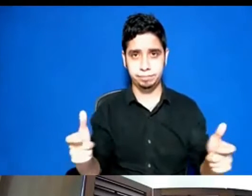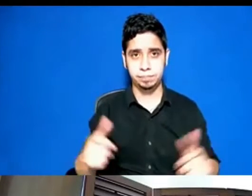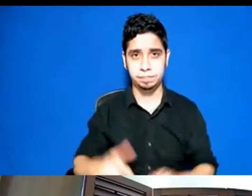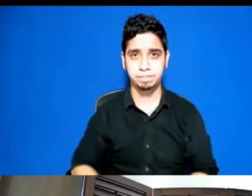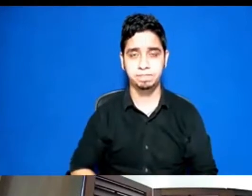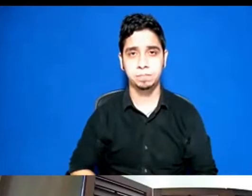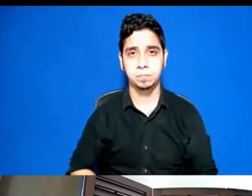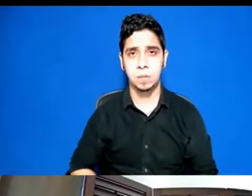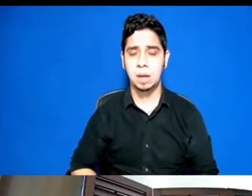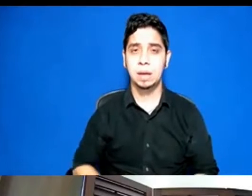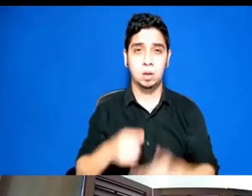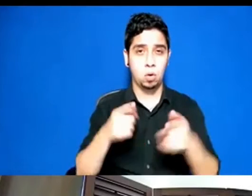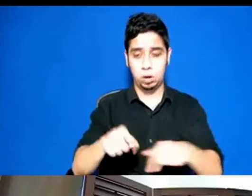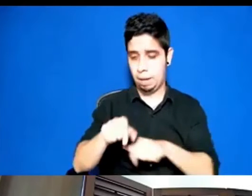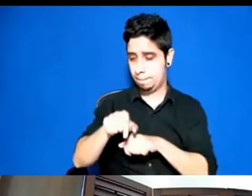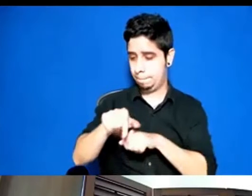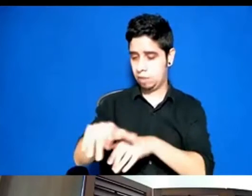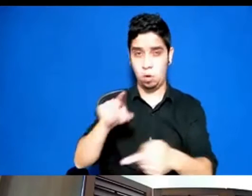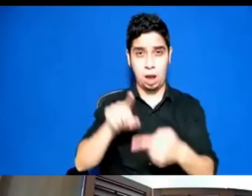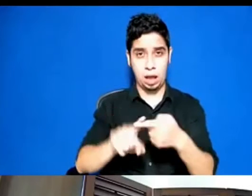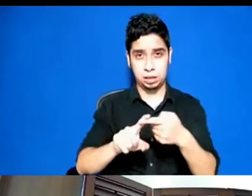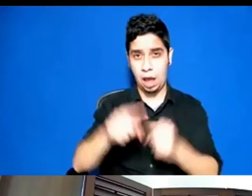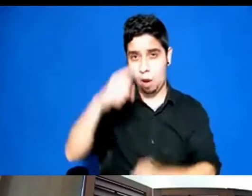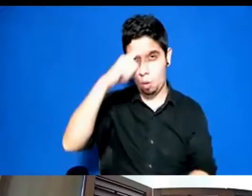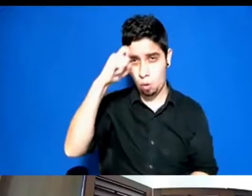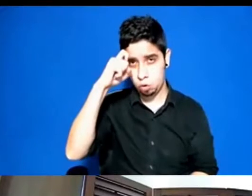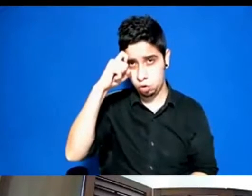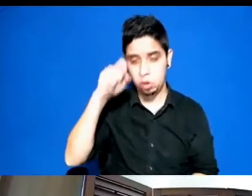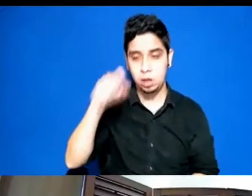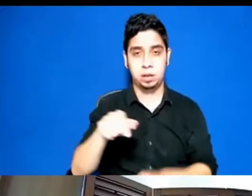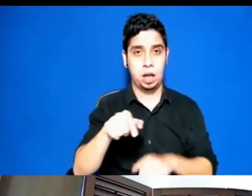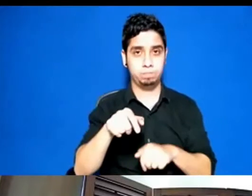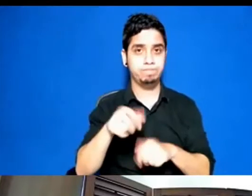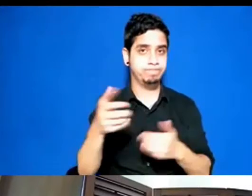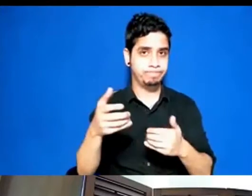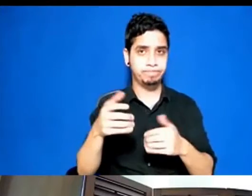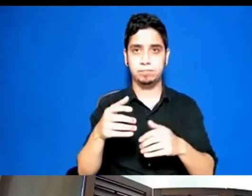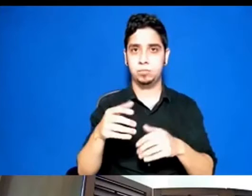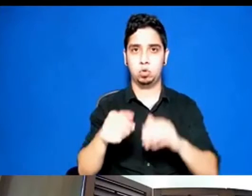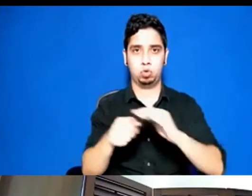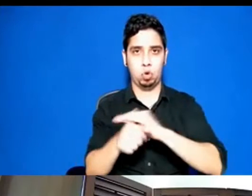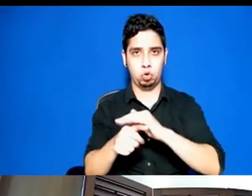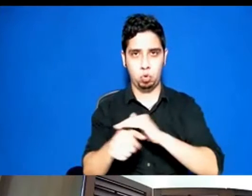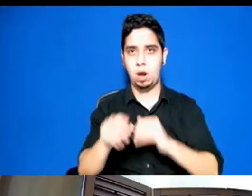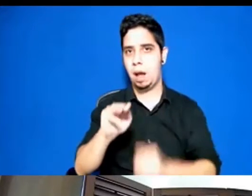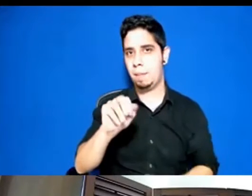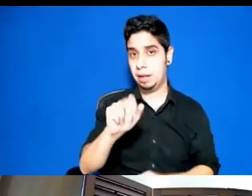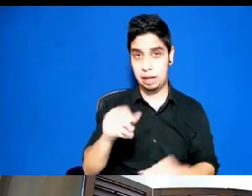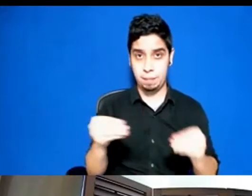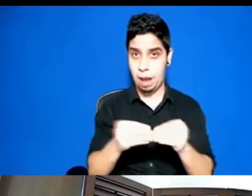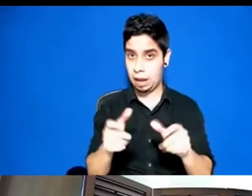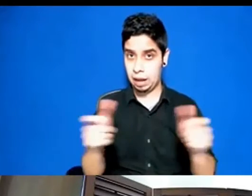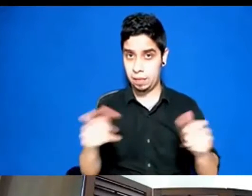meses de marzo hasta julio, esta tortuga marina, que es la más grande de este planeta,